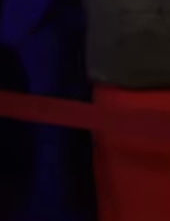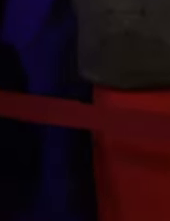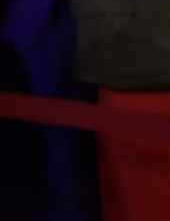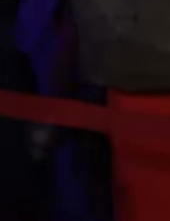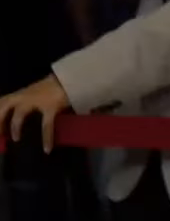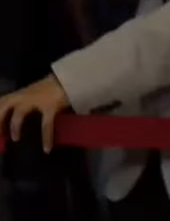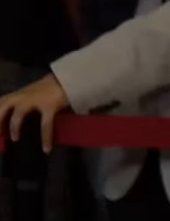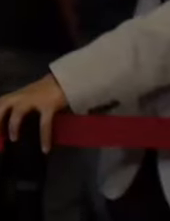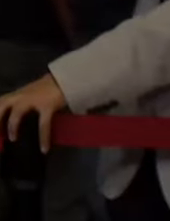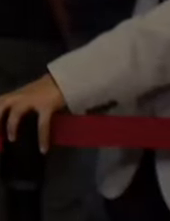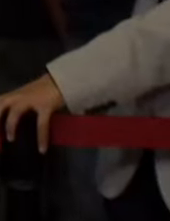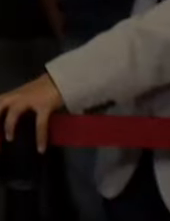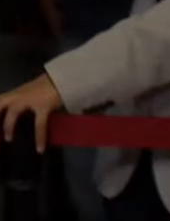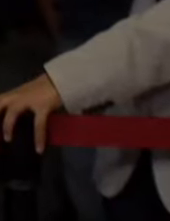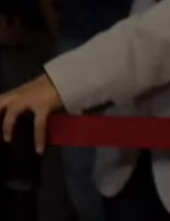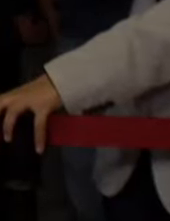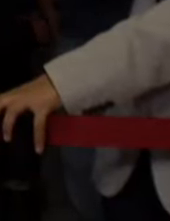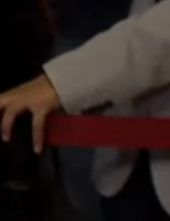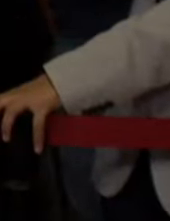a la siguiente spe